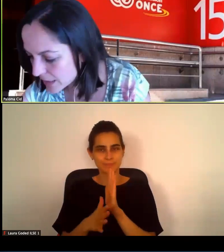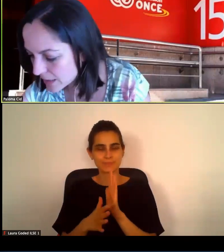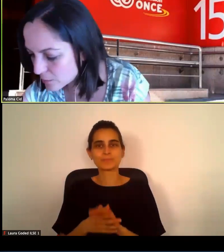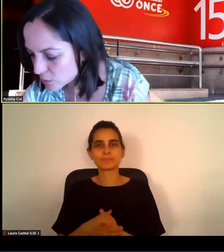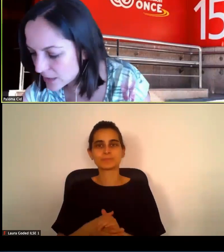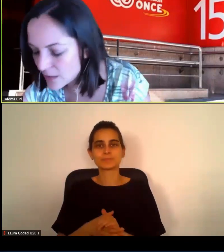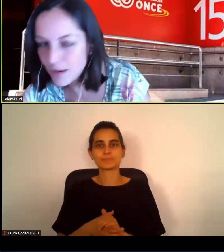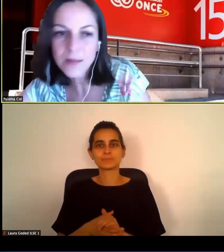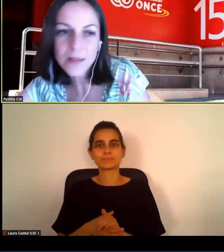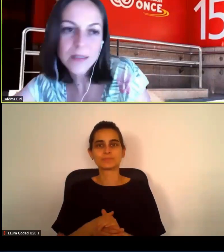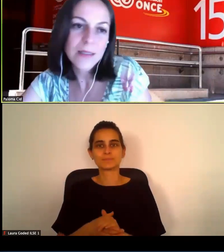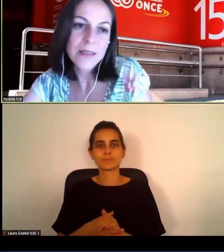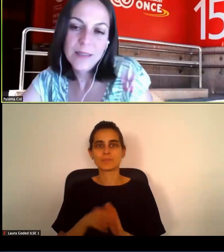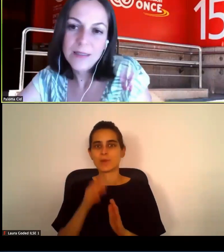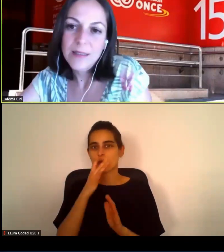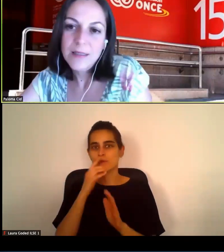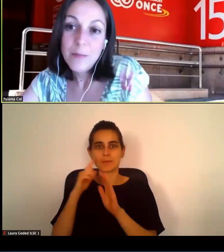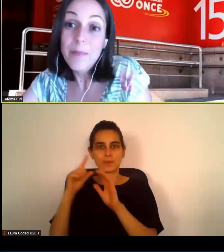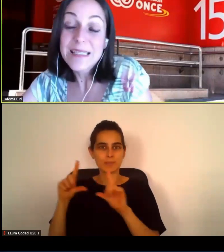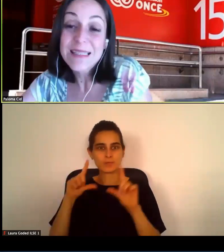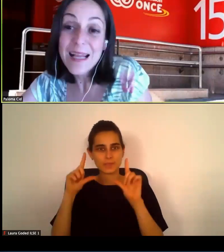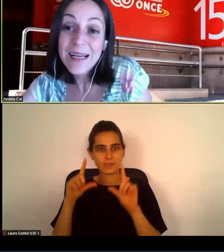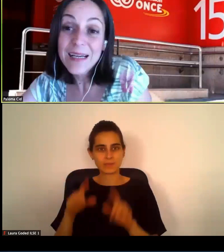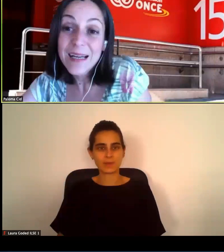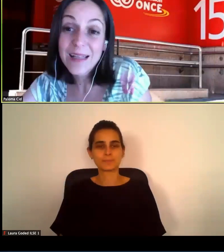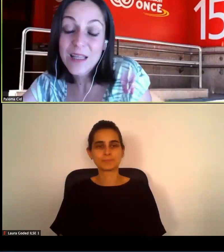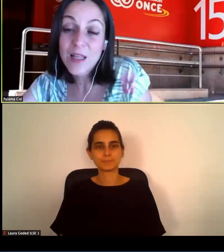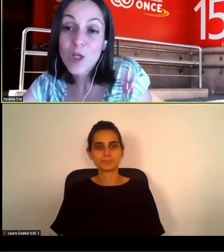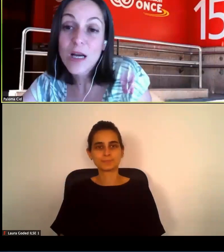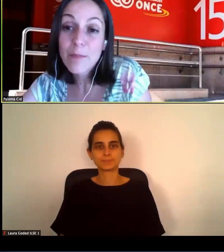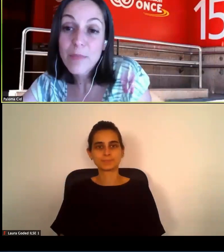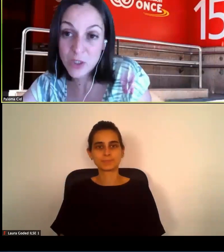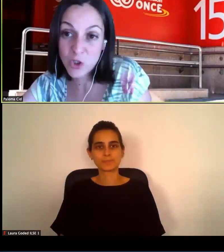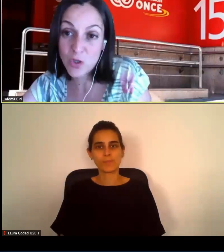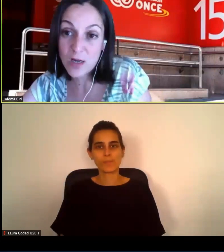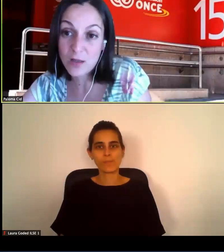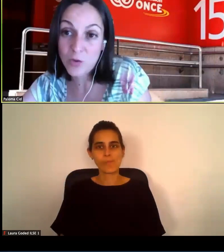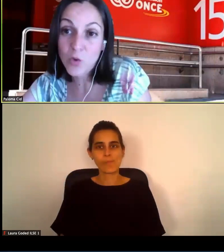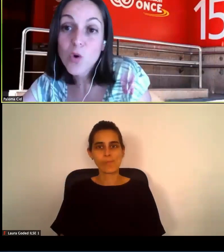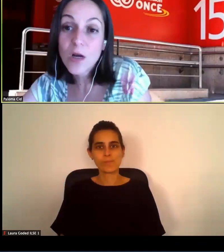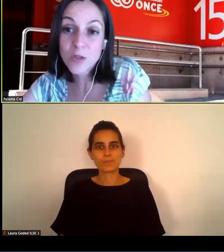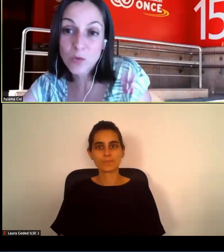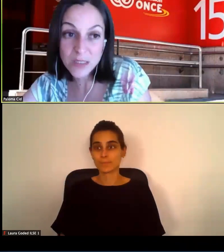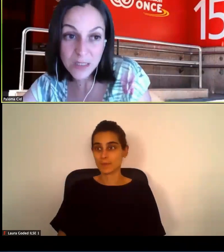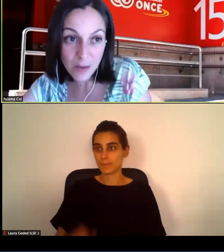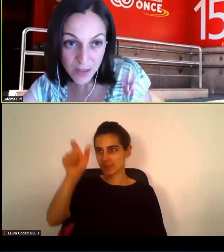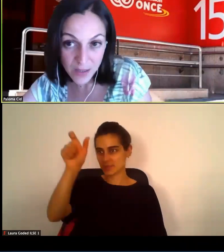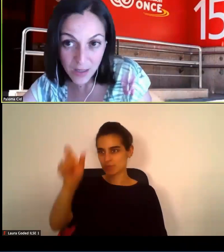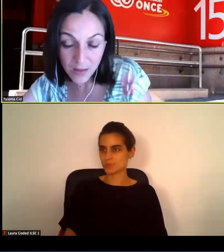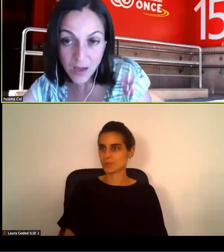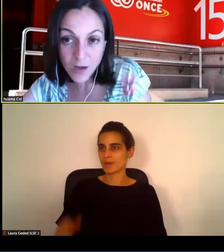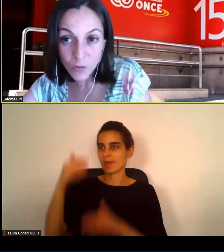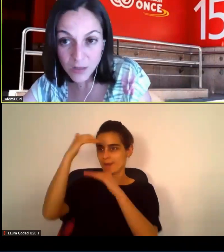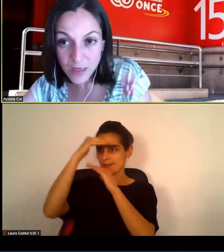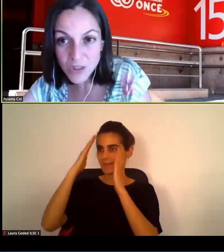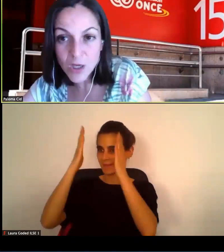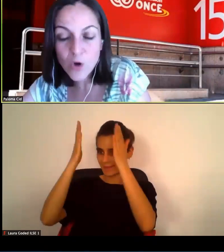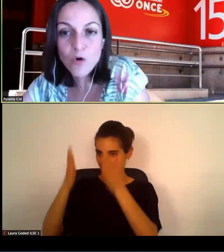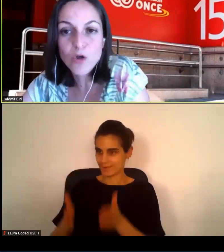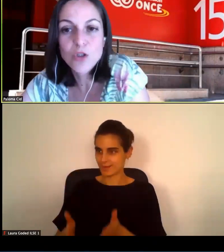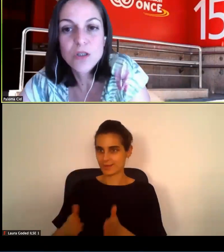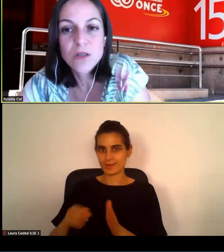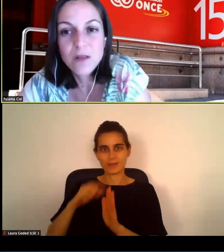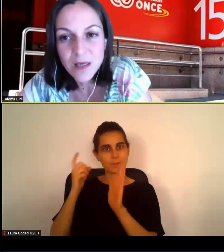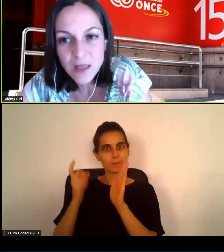pasar a la diapositiva. Prestar atención a la persona, no a su discapacidad. Acordaros de